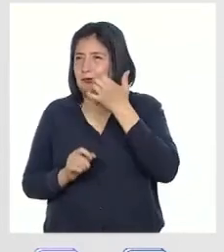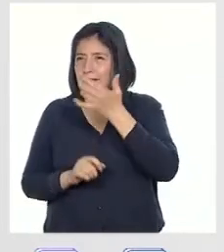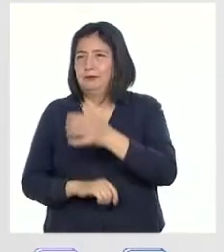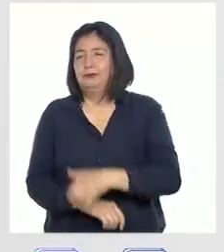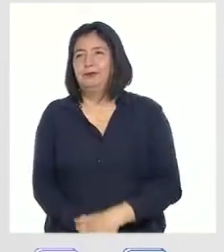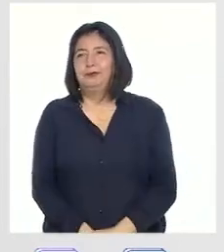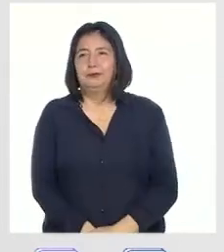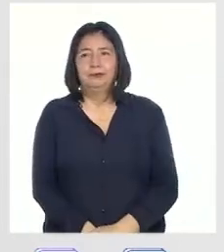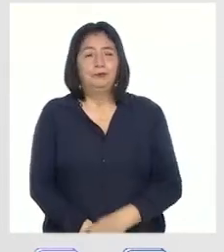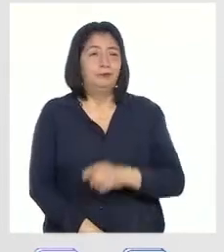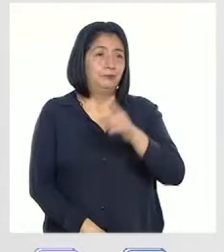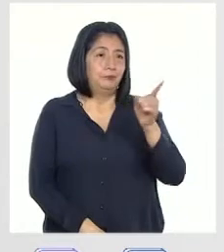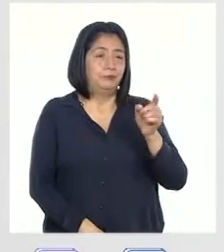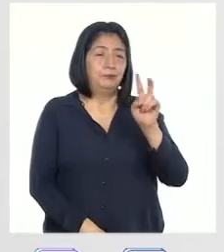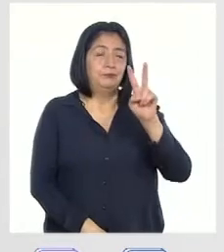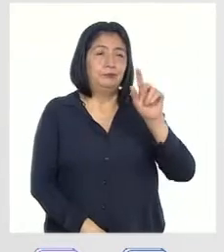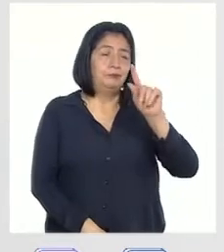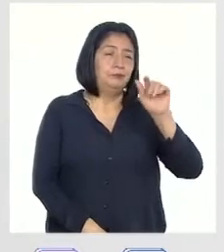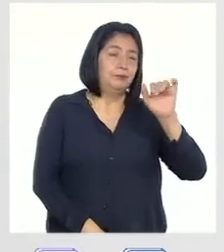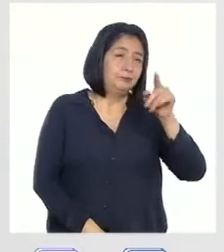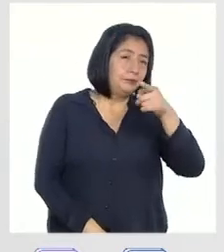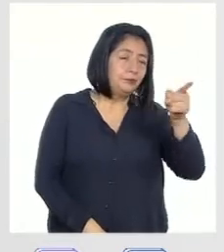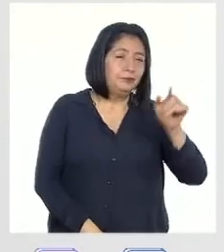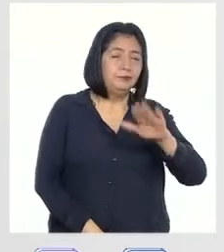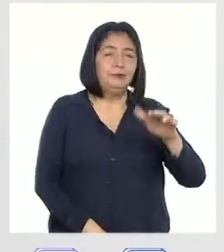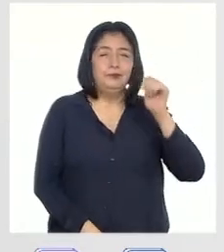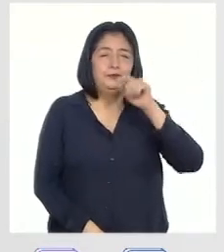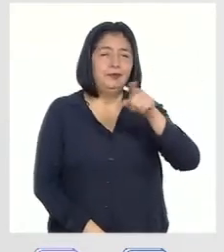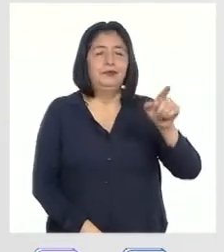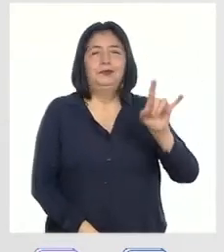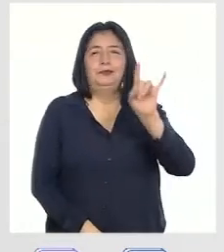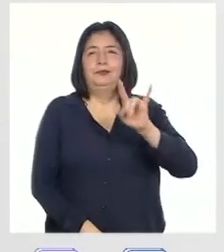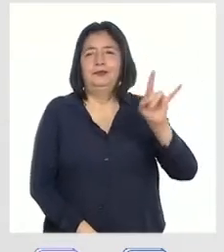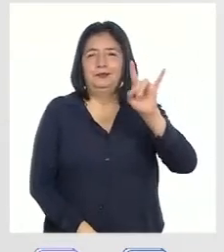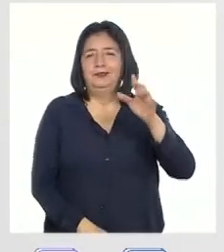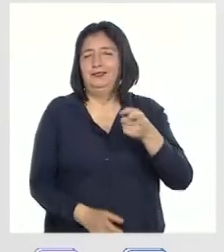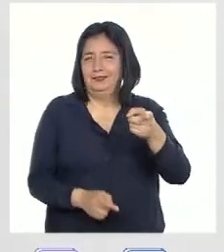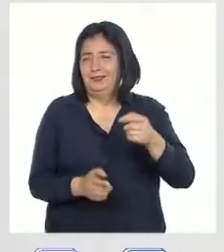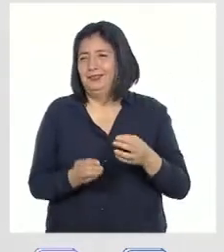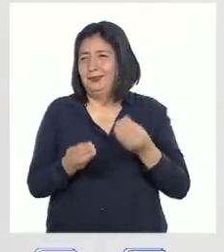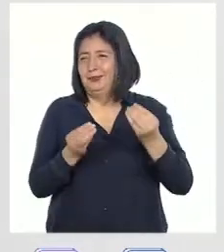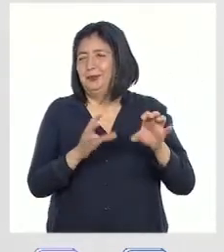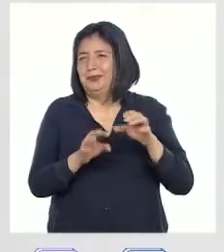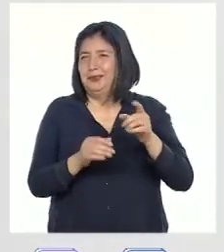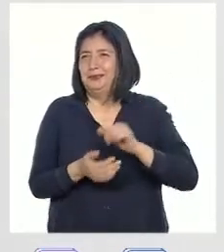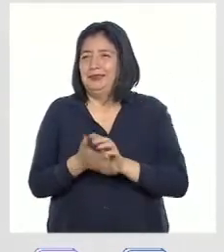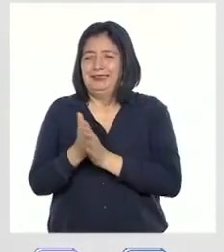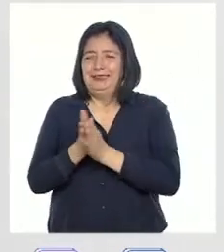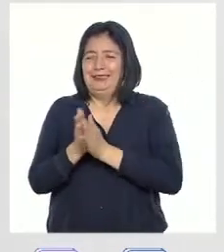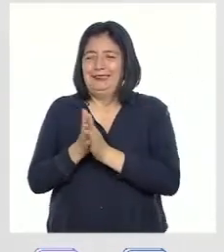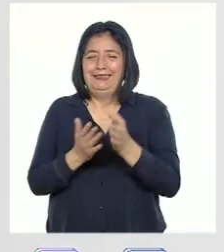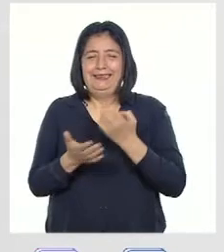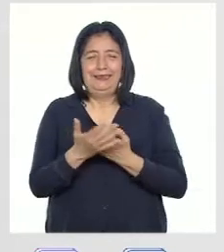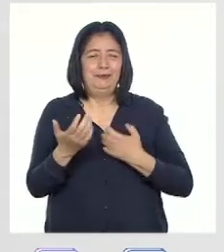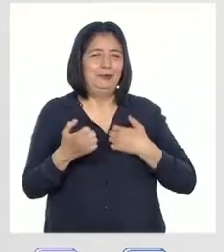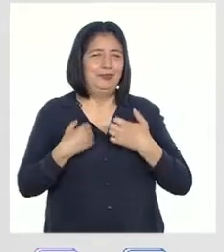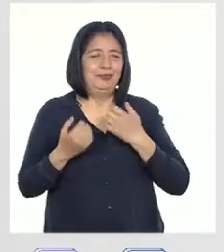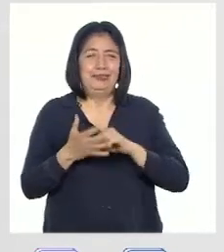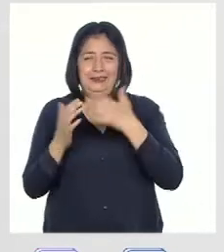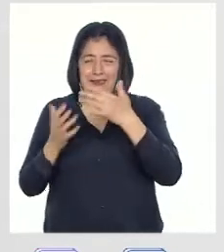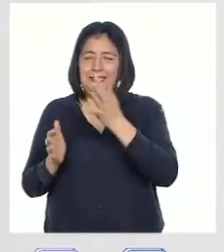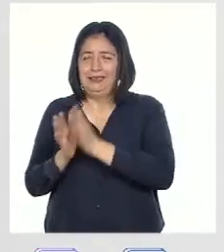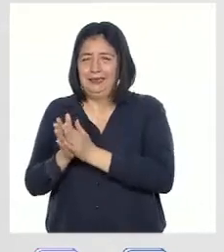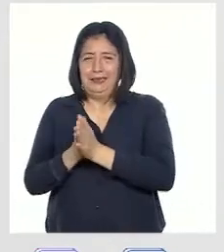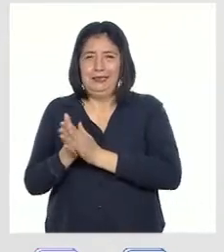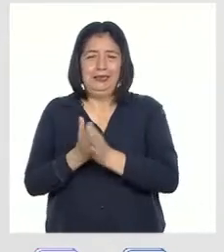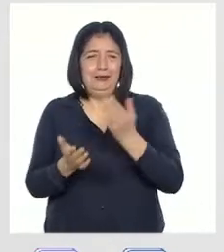celular. Mientras que Valesnova y las chicas y chicos en casa usarán la estrategia. ¡Uy, qué emocionante! Ya, profesor,